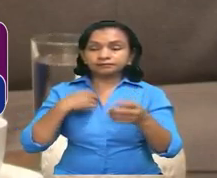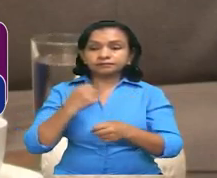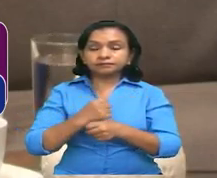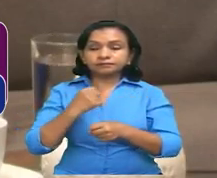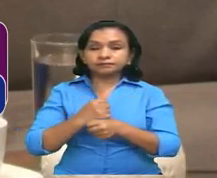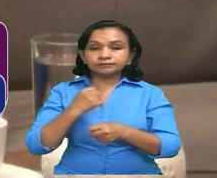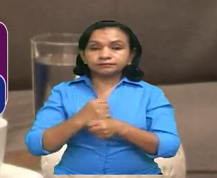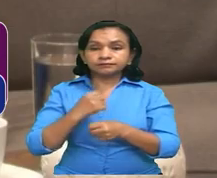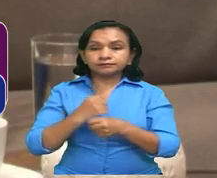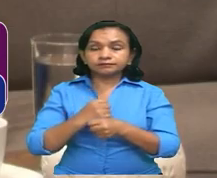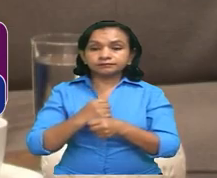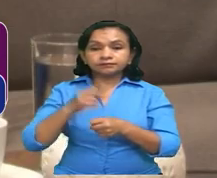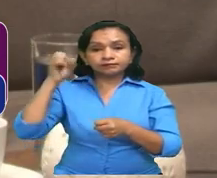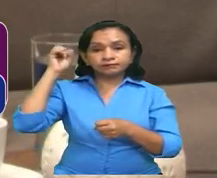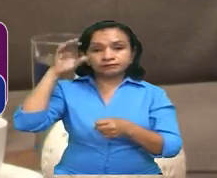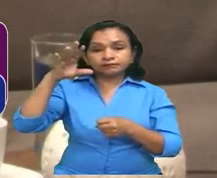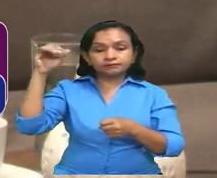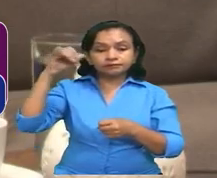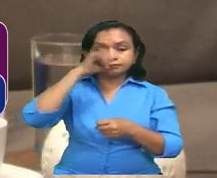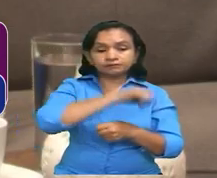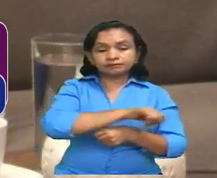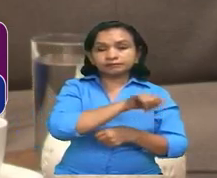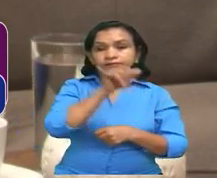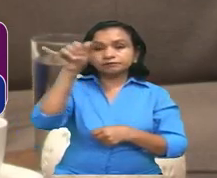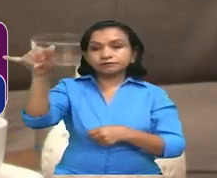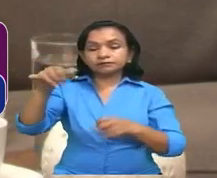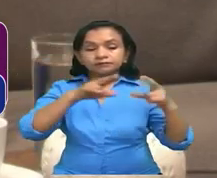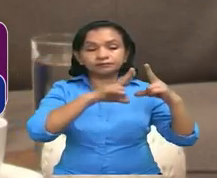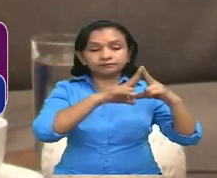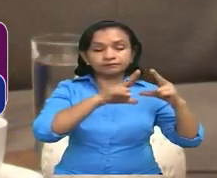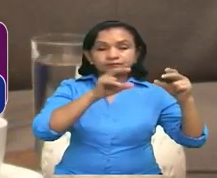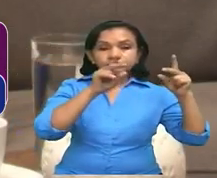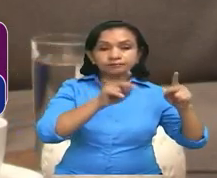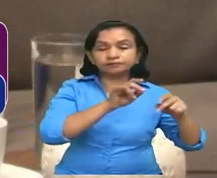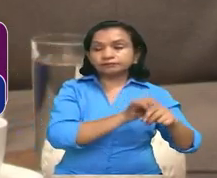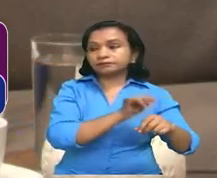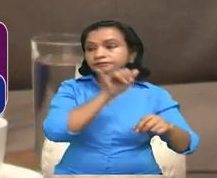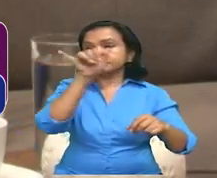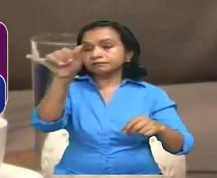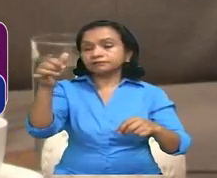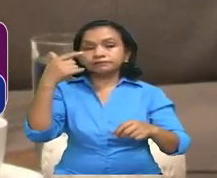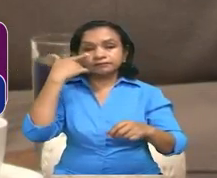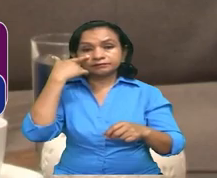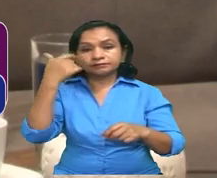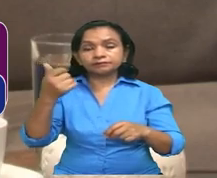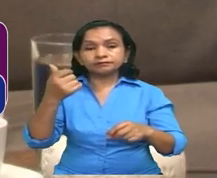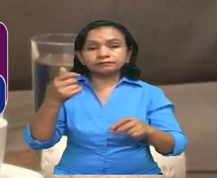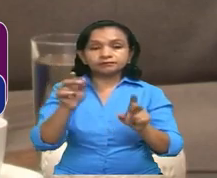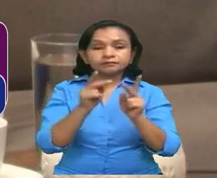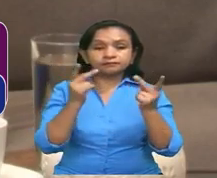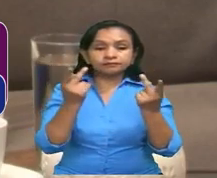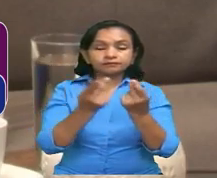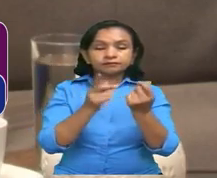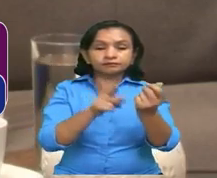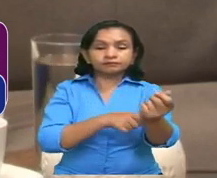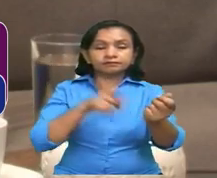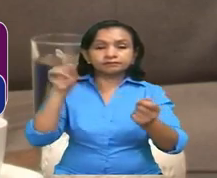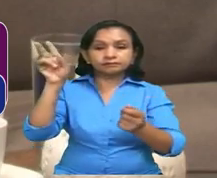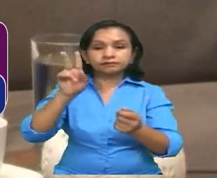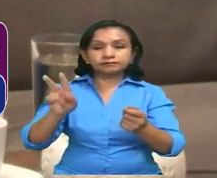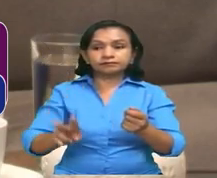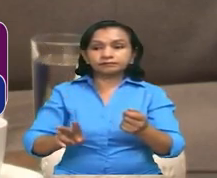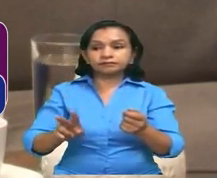ese multidestino en Cuba, México, Nicaragua. También siempre se continúa trabajando con